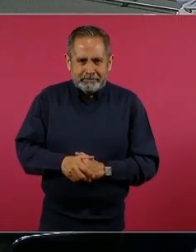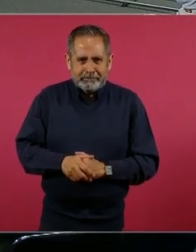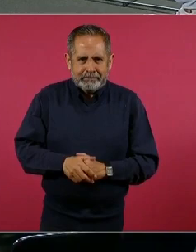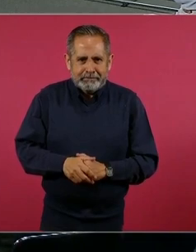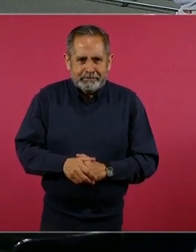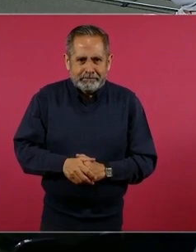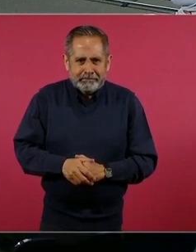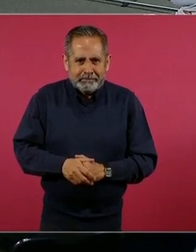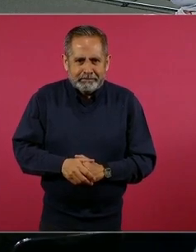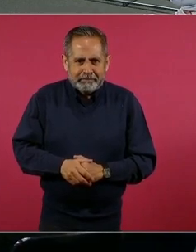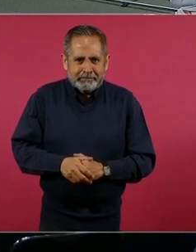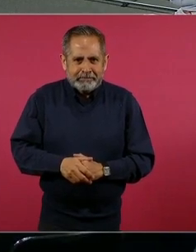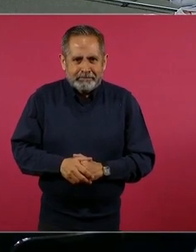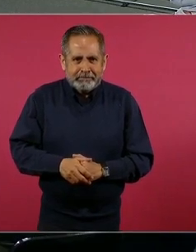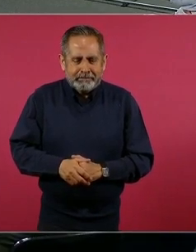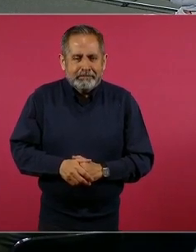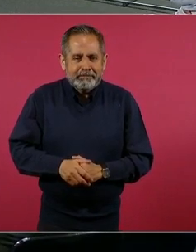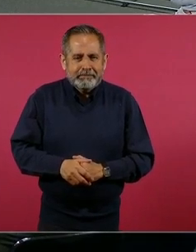Sí, así es.